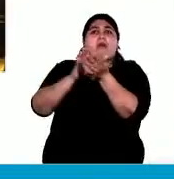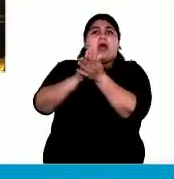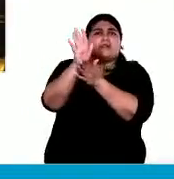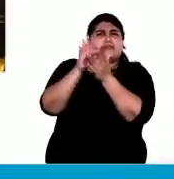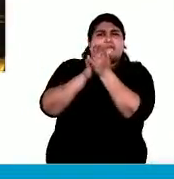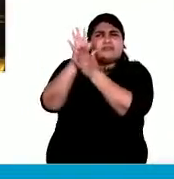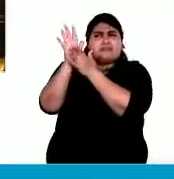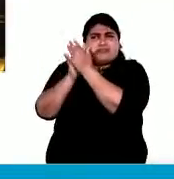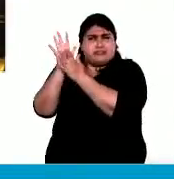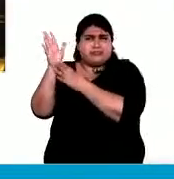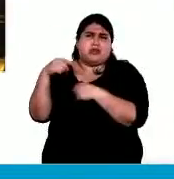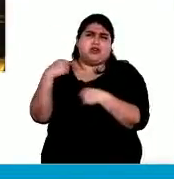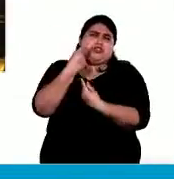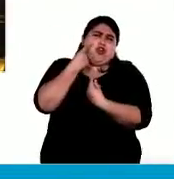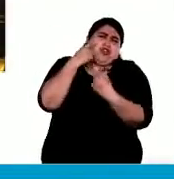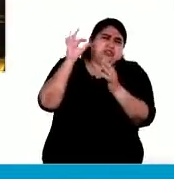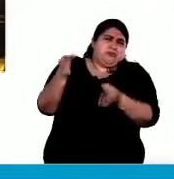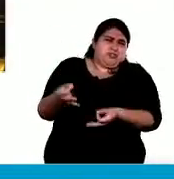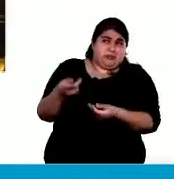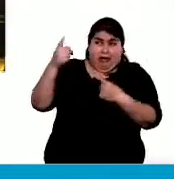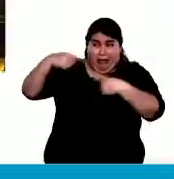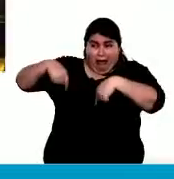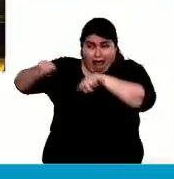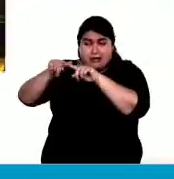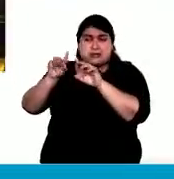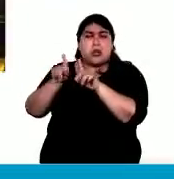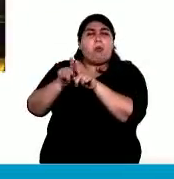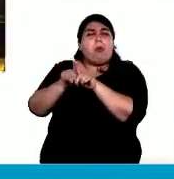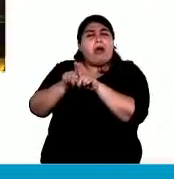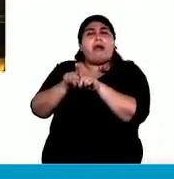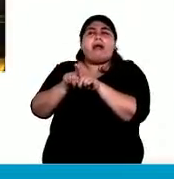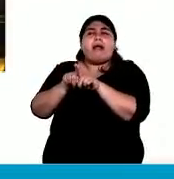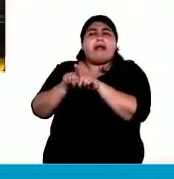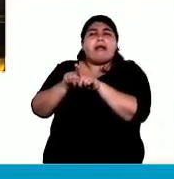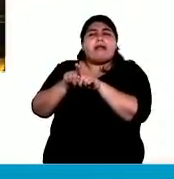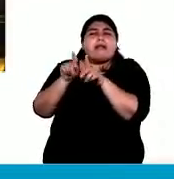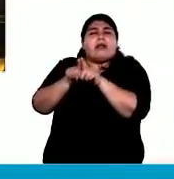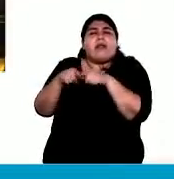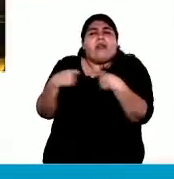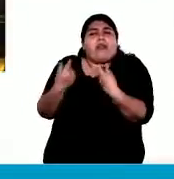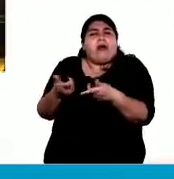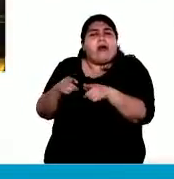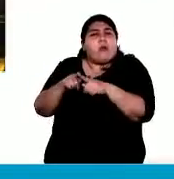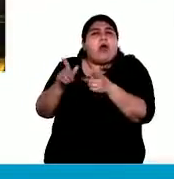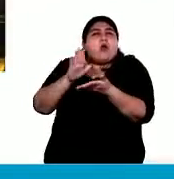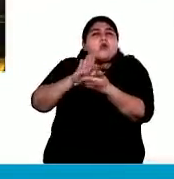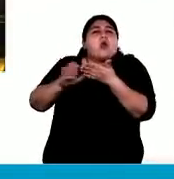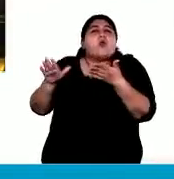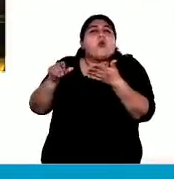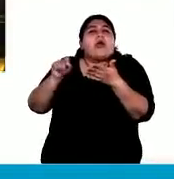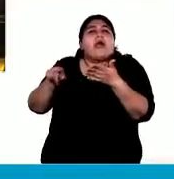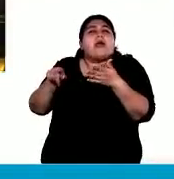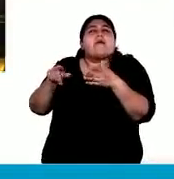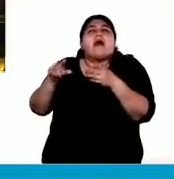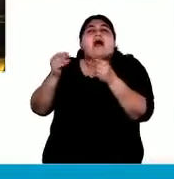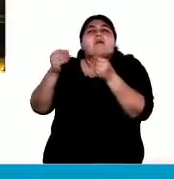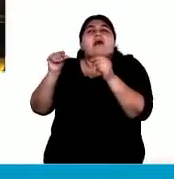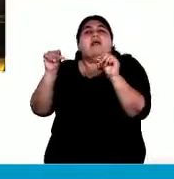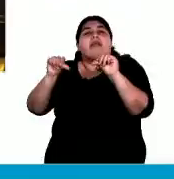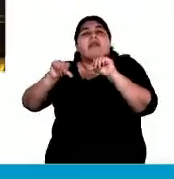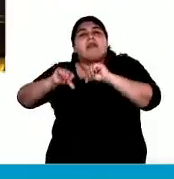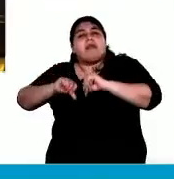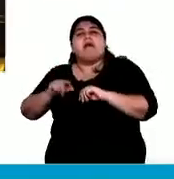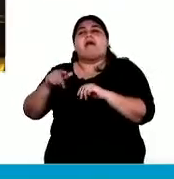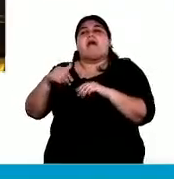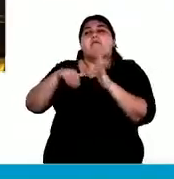que ya conocemos a esos le van a imponer una nueva eso que van a imponer una nueva devaluación que traerá más hambre más